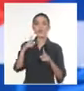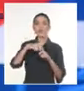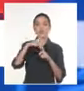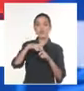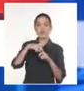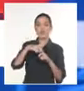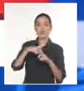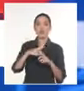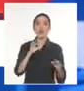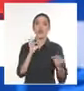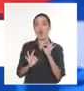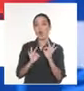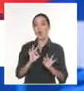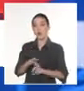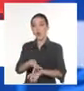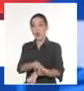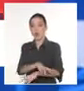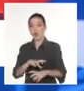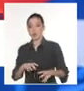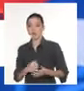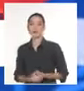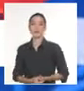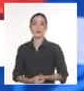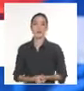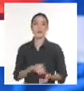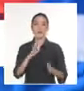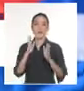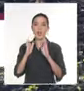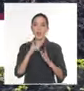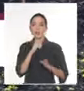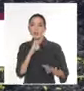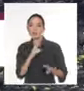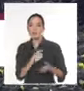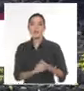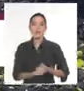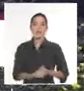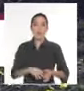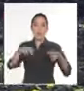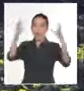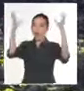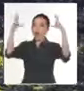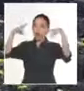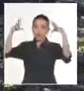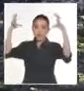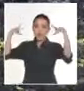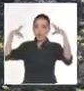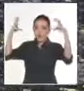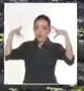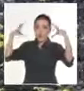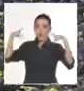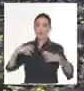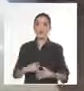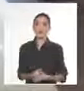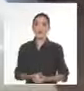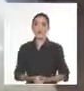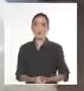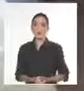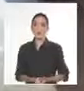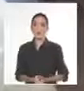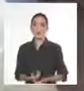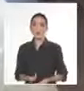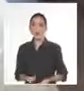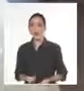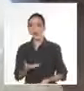seca, cuando hay lluvia, que uno tiene que venir, pero cuando uno siente amor por lo que hace.